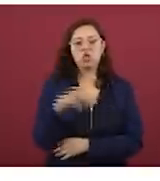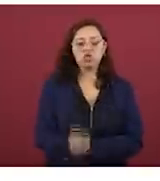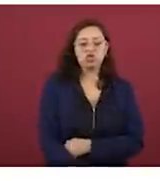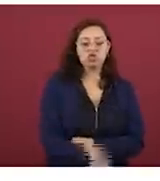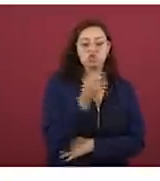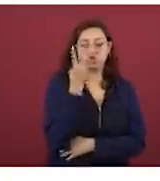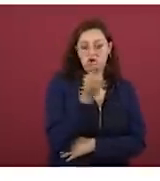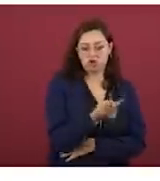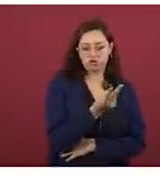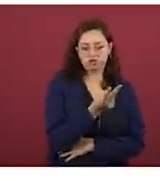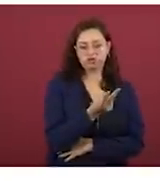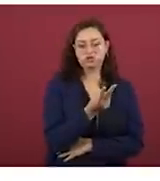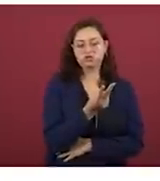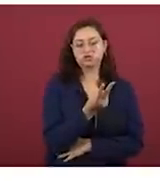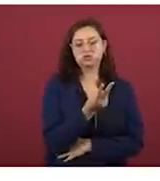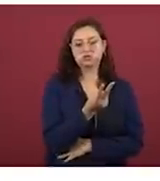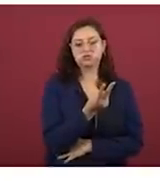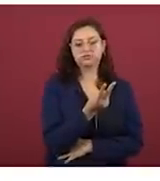que están dando